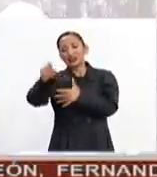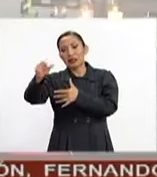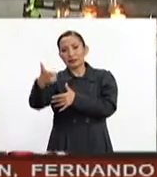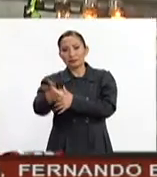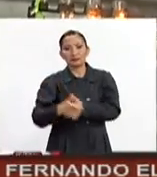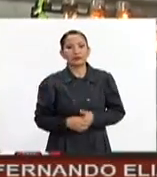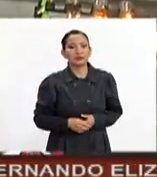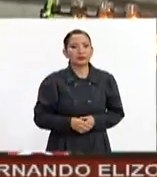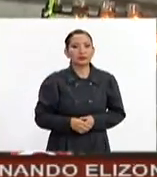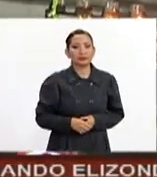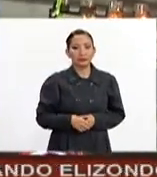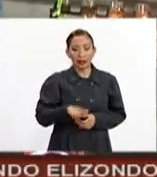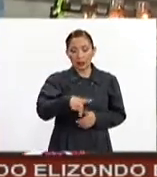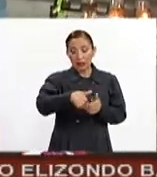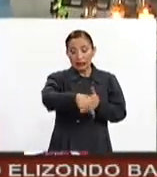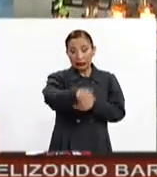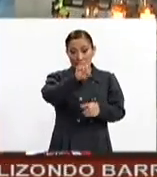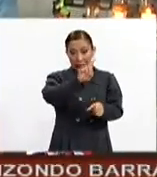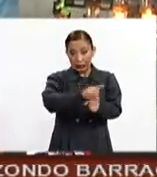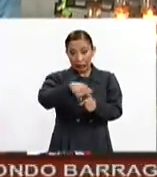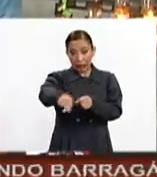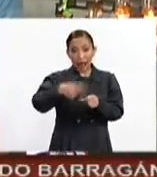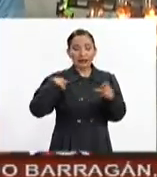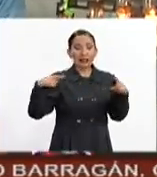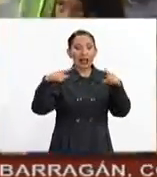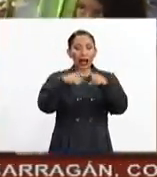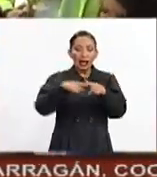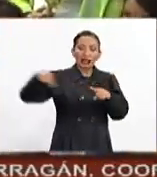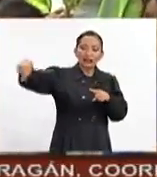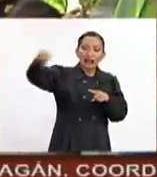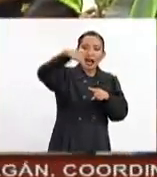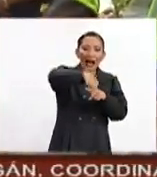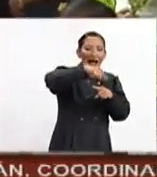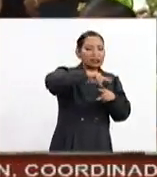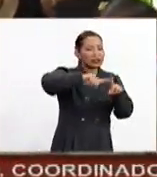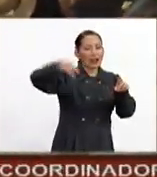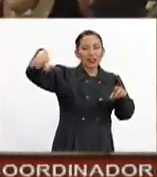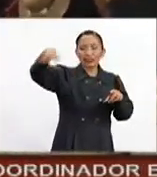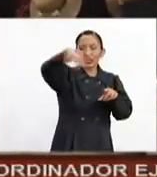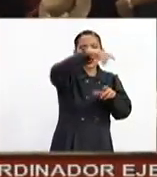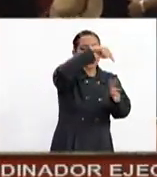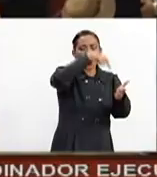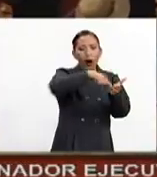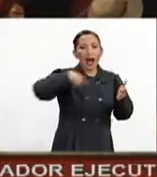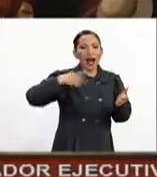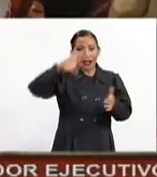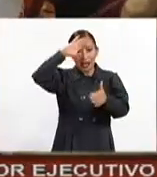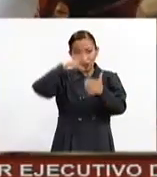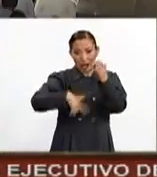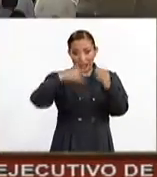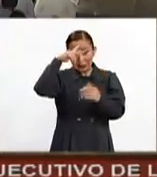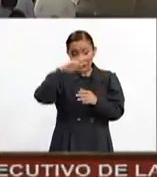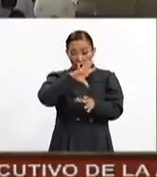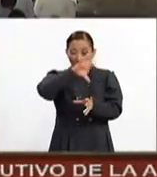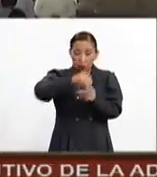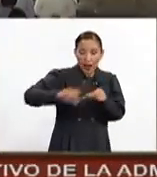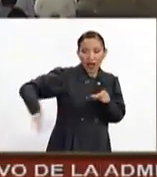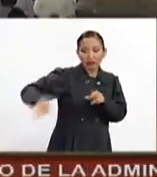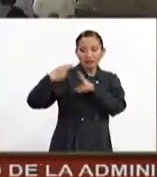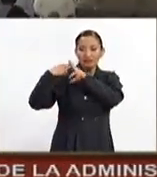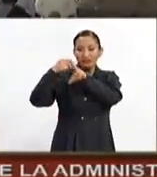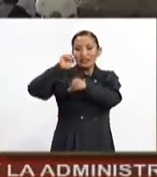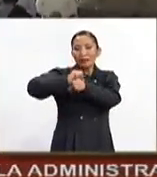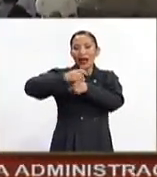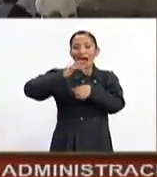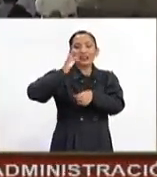pesos. Durante los siguientes días, los templos, iglesias, parroquias y catedrales católicas de todo México conmemorarán la